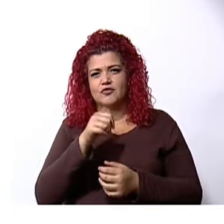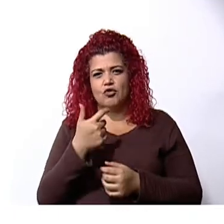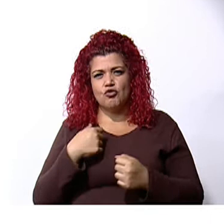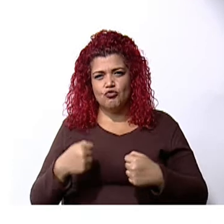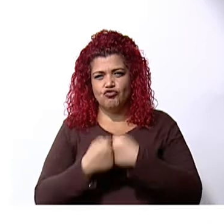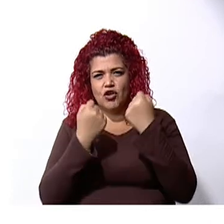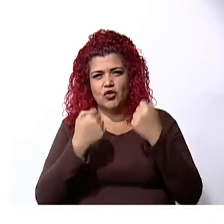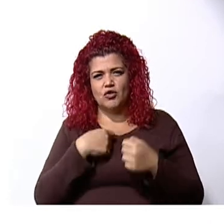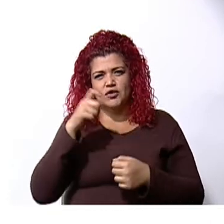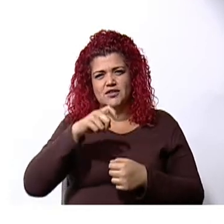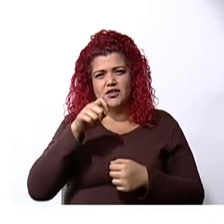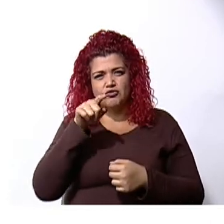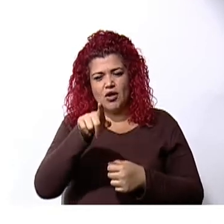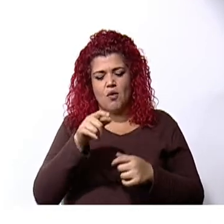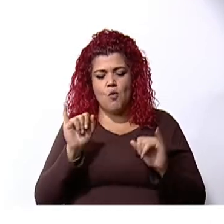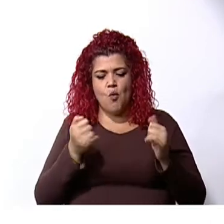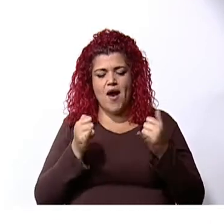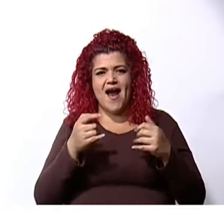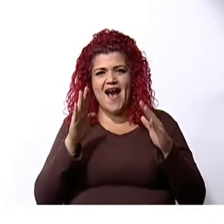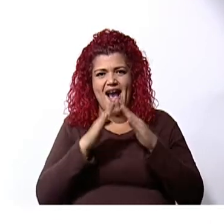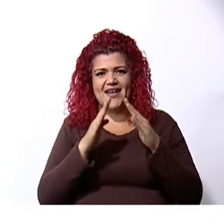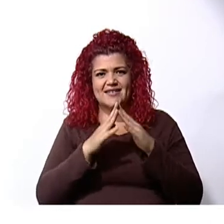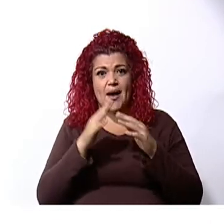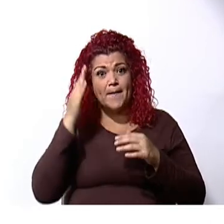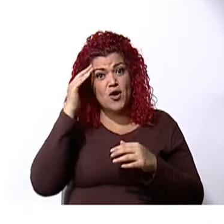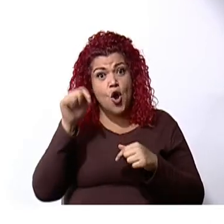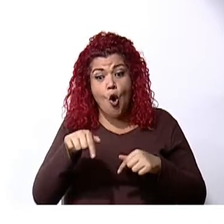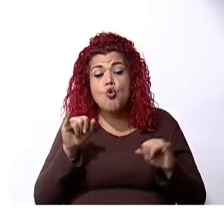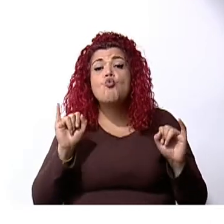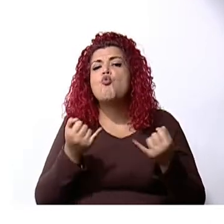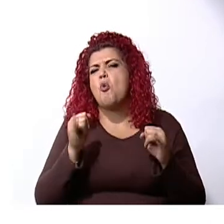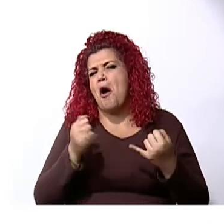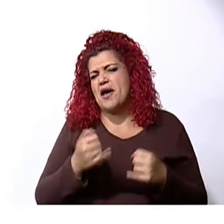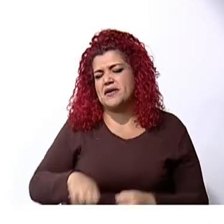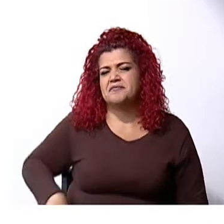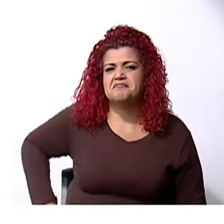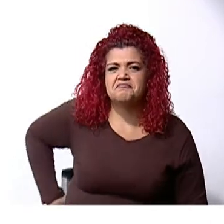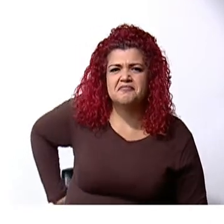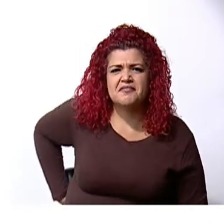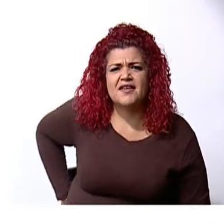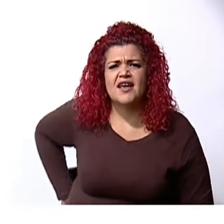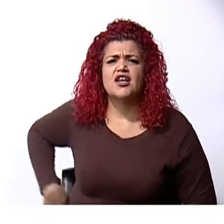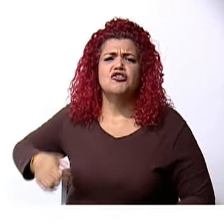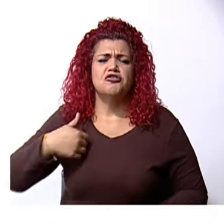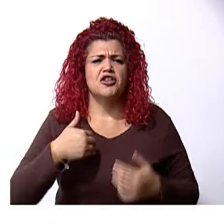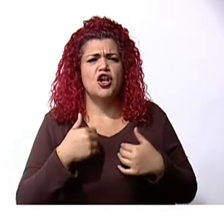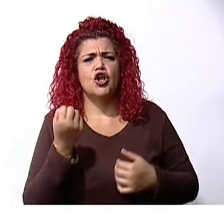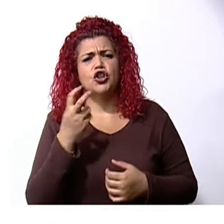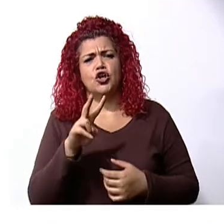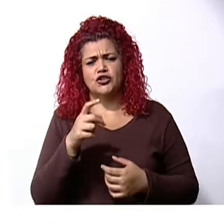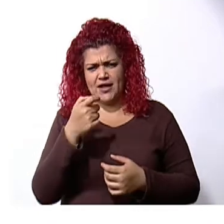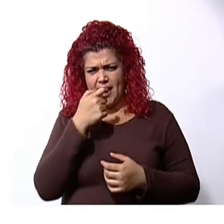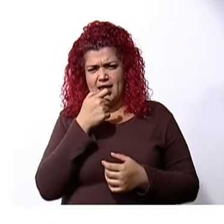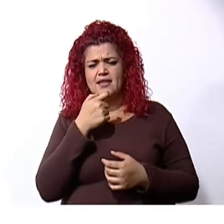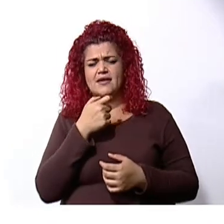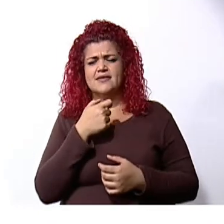reto. Necesito que jueguen en casa porque hoy vamos a jugar. Si tenemos 12 galletas,